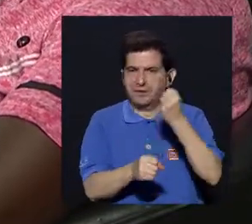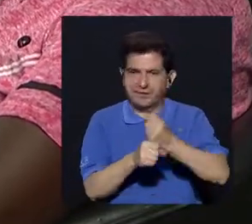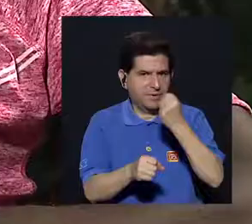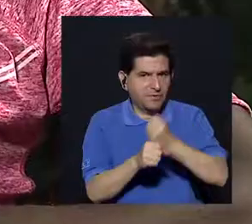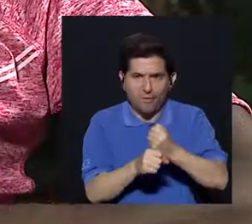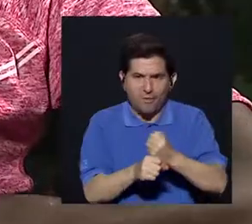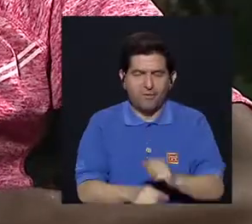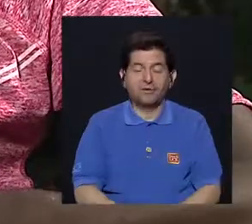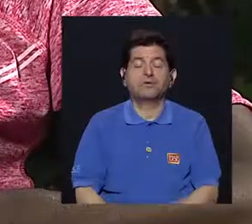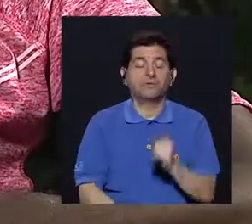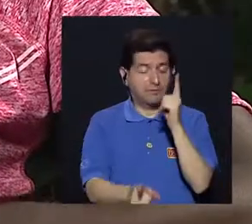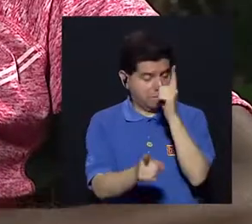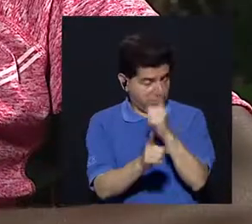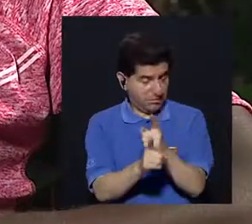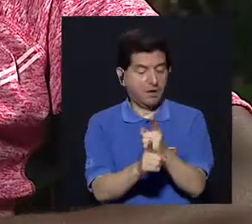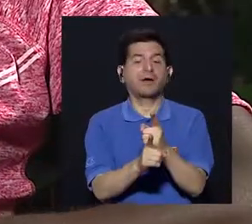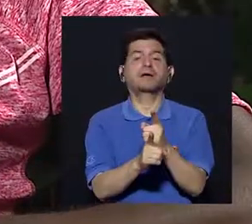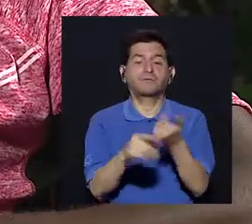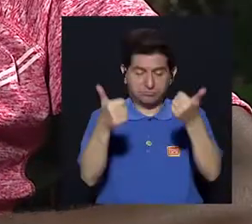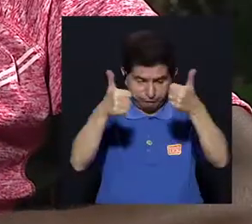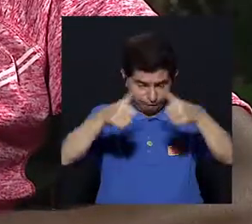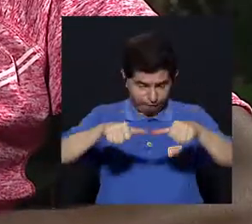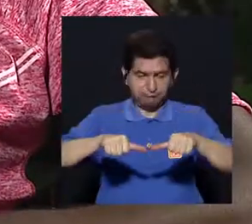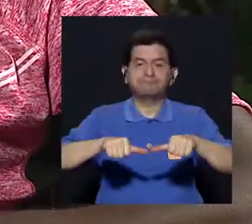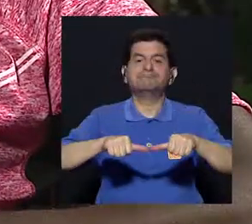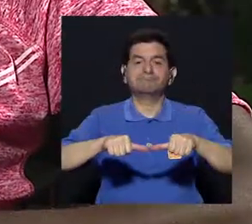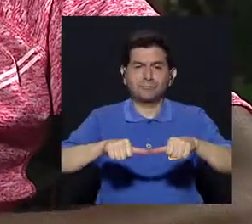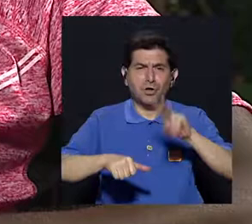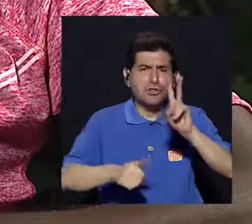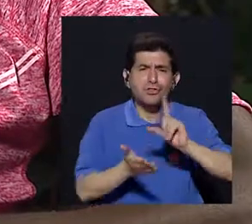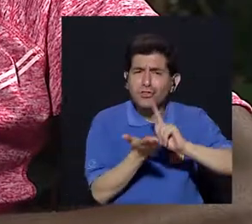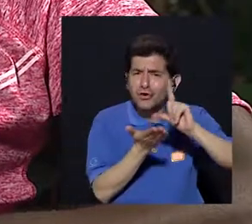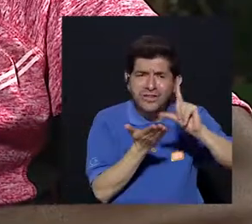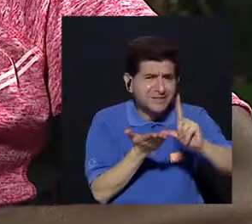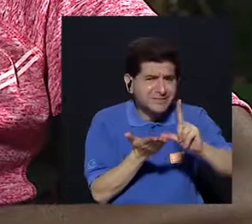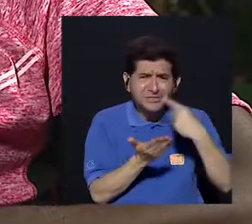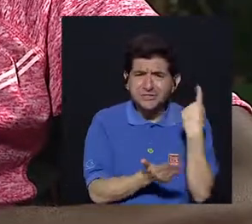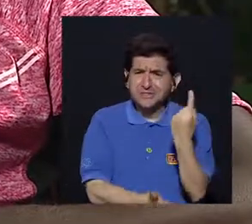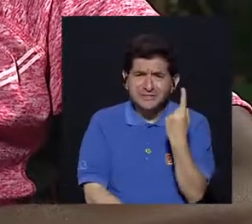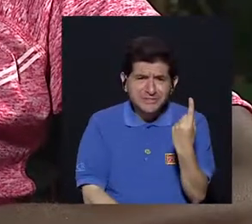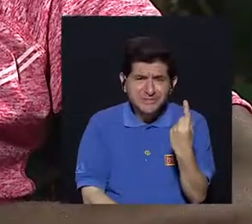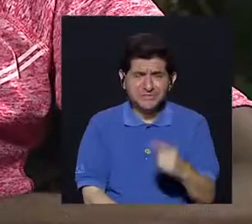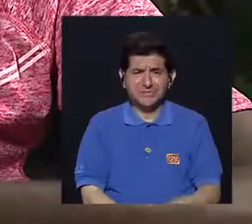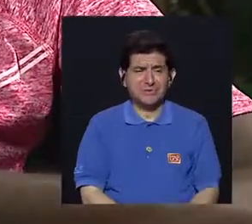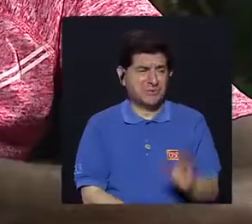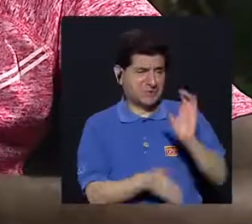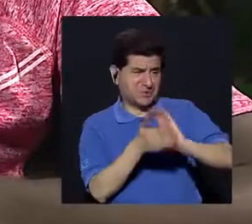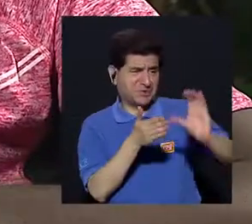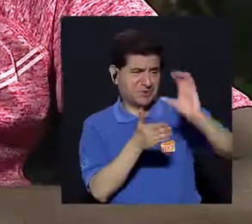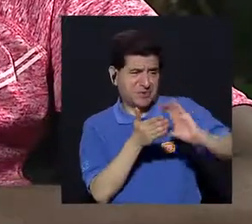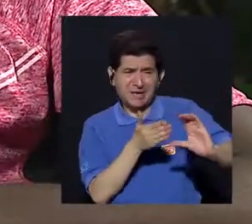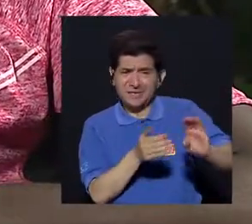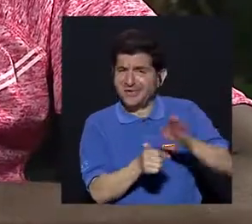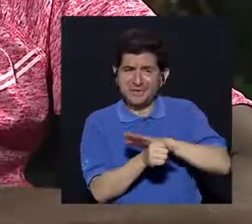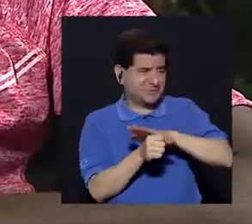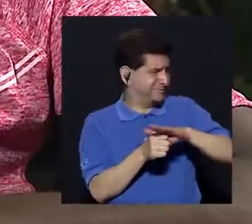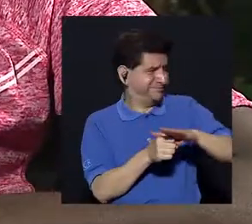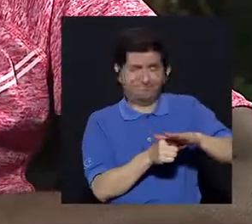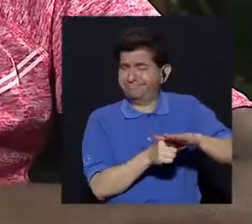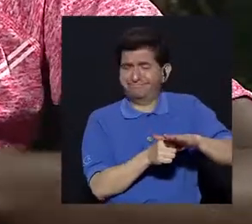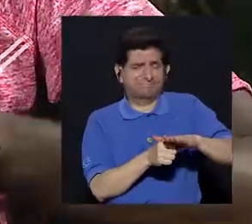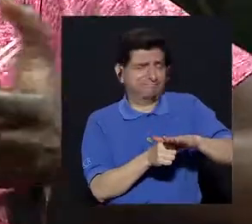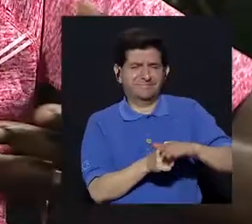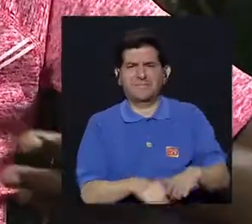tarea. Correcto, estamos de acuerdo. 2 lecciones ahí en el colegio no son